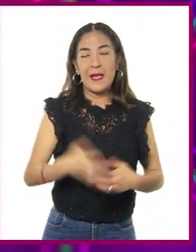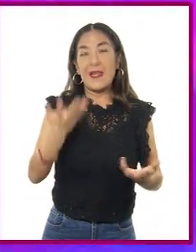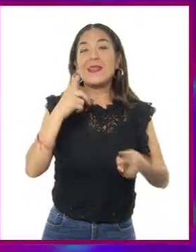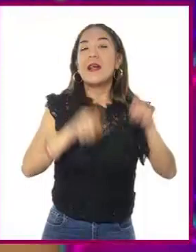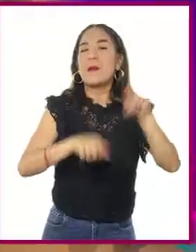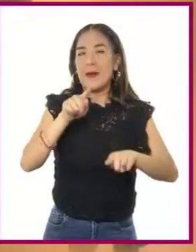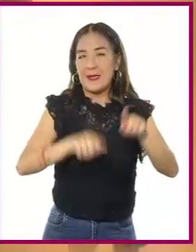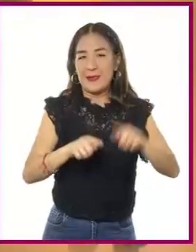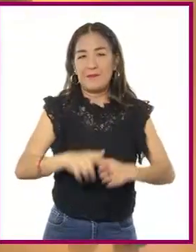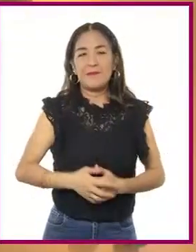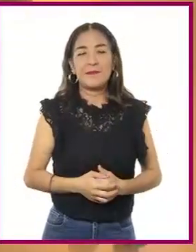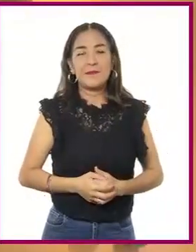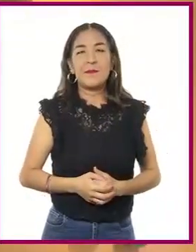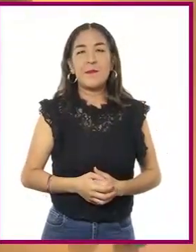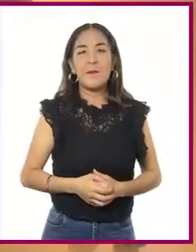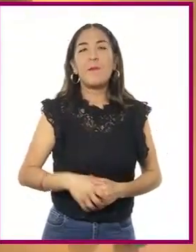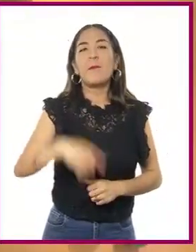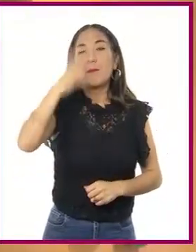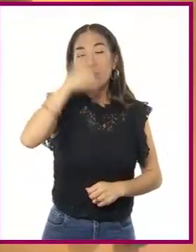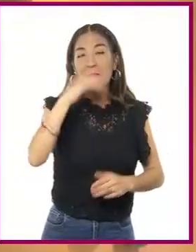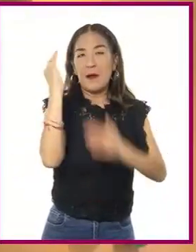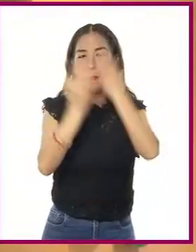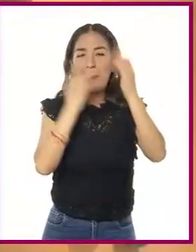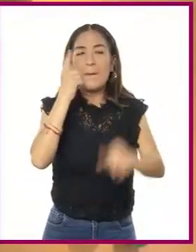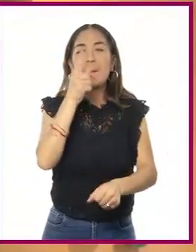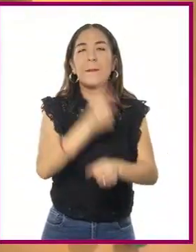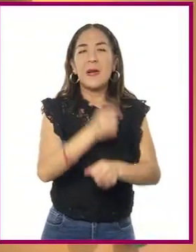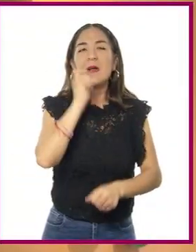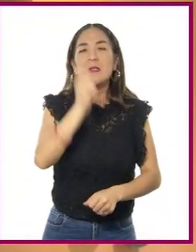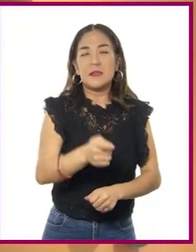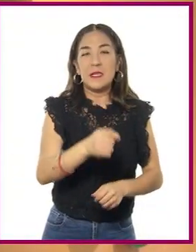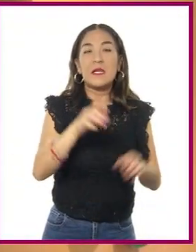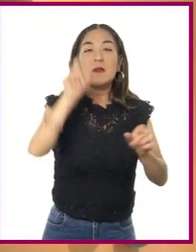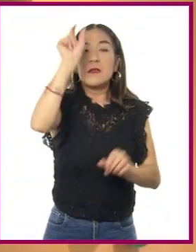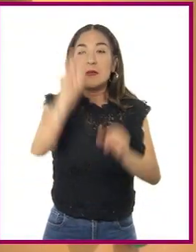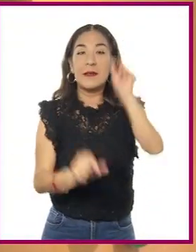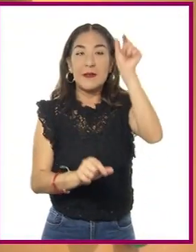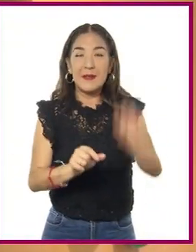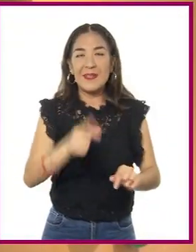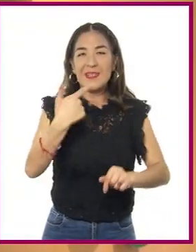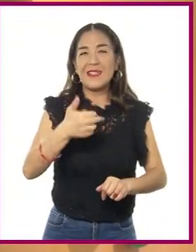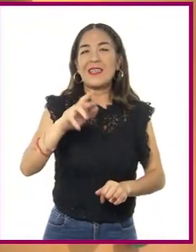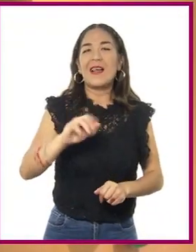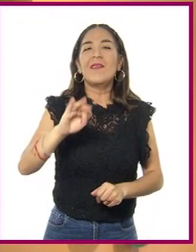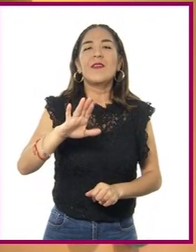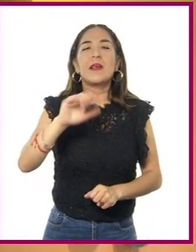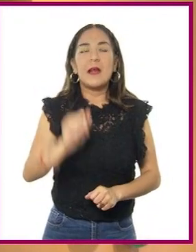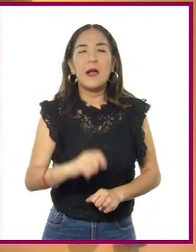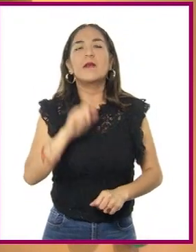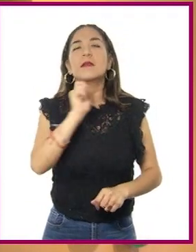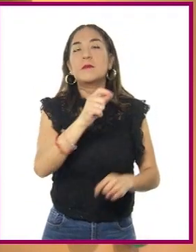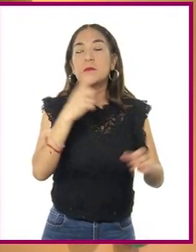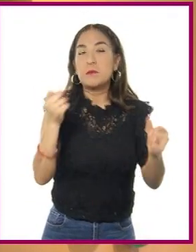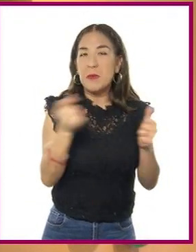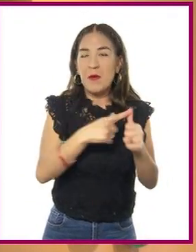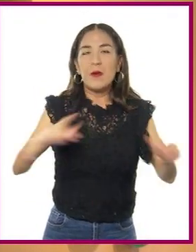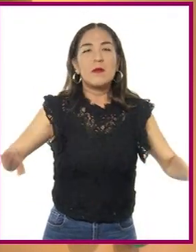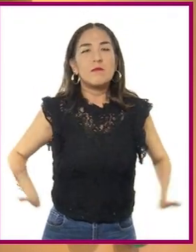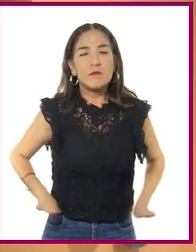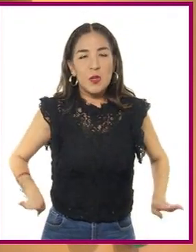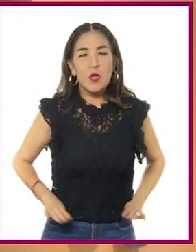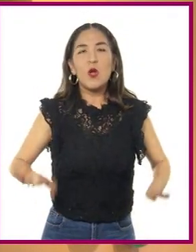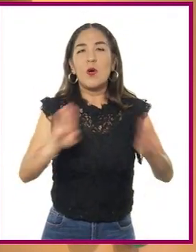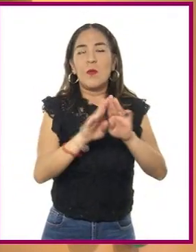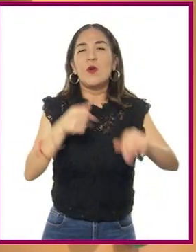caso. Para el estudio de la variación por medio de las gráficas, se parte desde las características de la